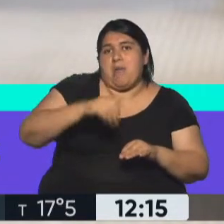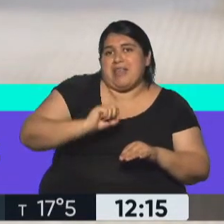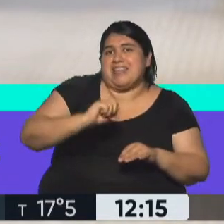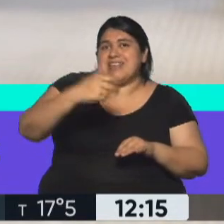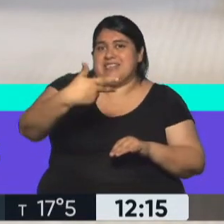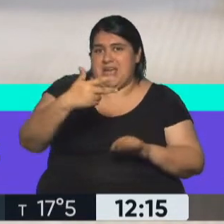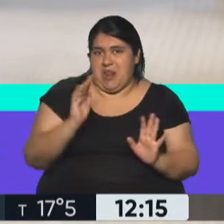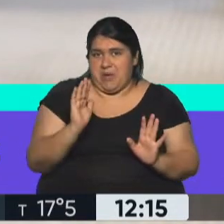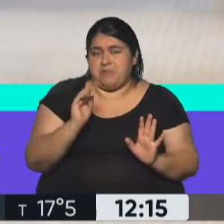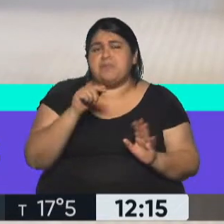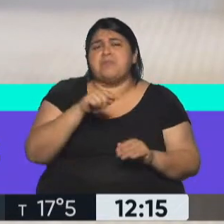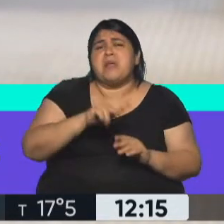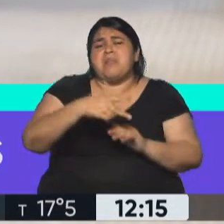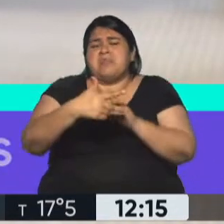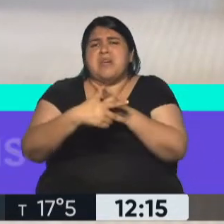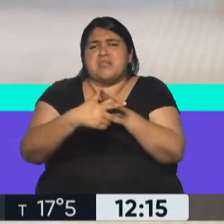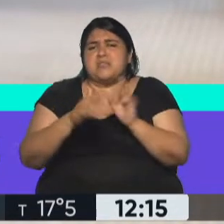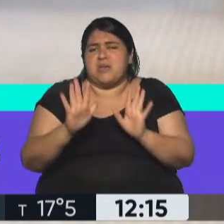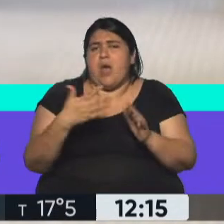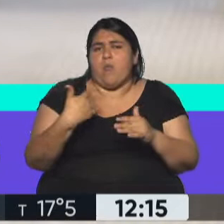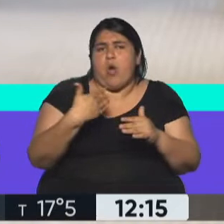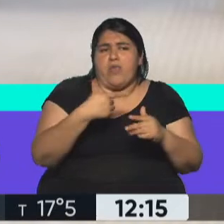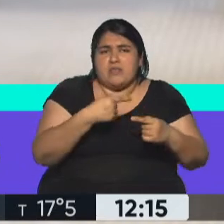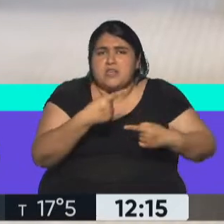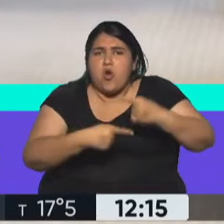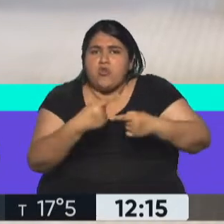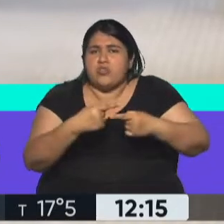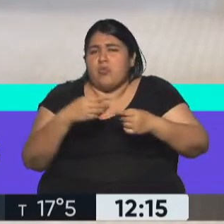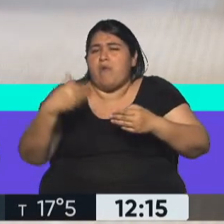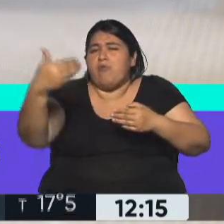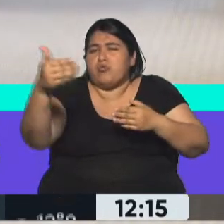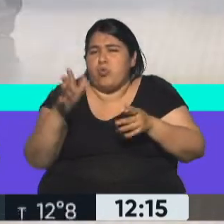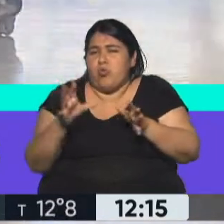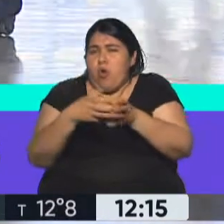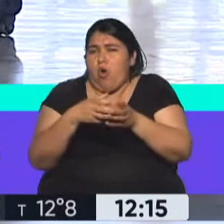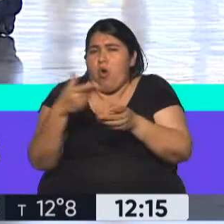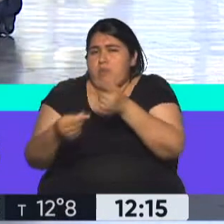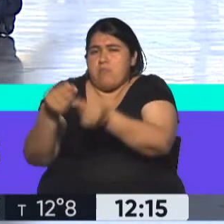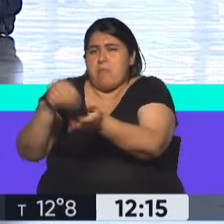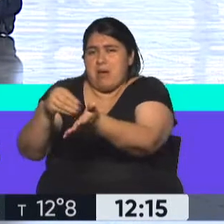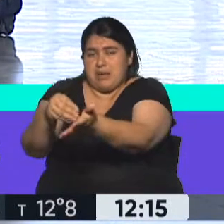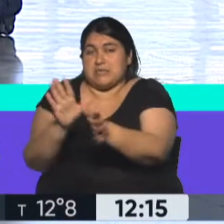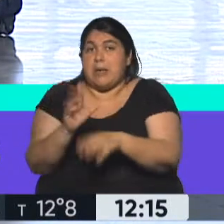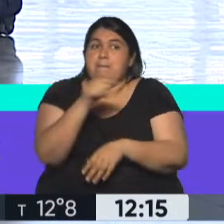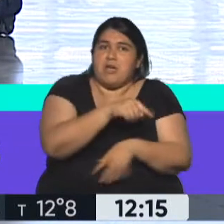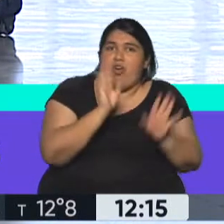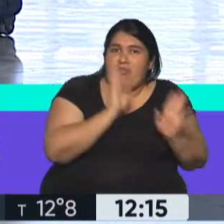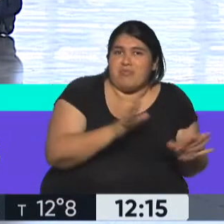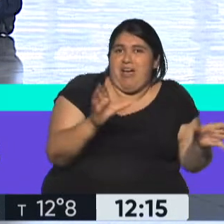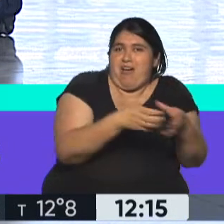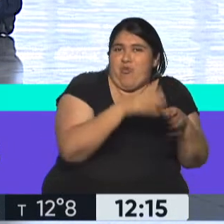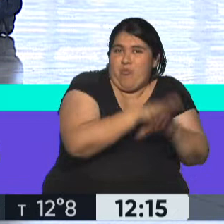Es posible que este refuerzo se extienda a otros grupos en el futuro cercano, pero por ahora está dirigido a esas personas. Pero